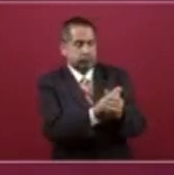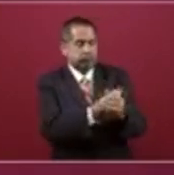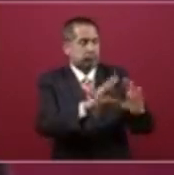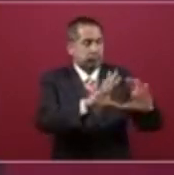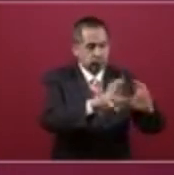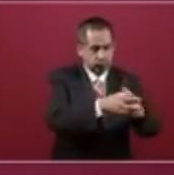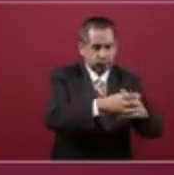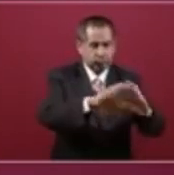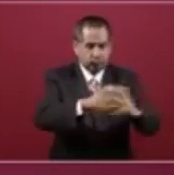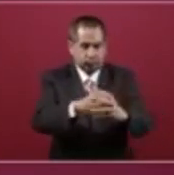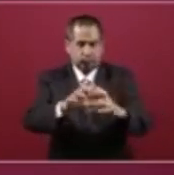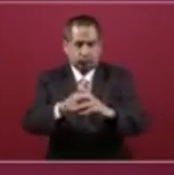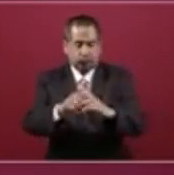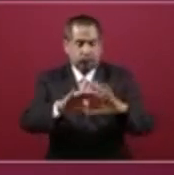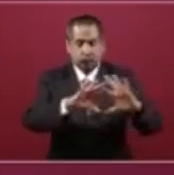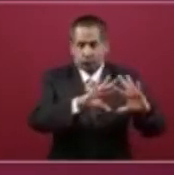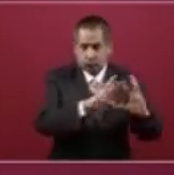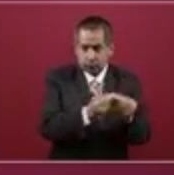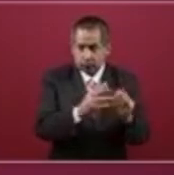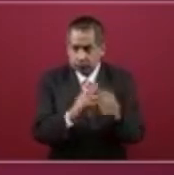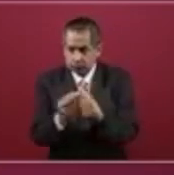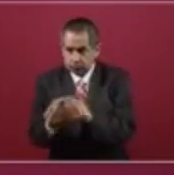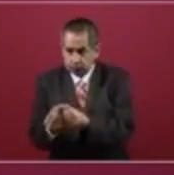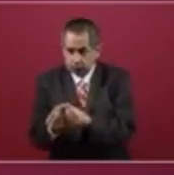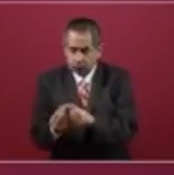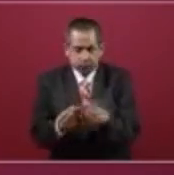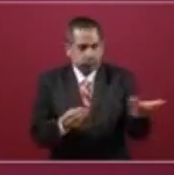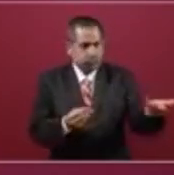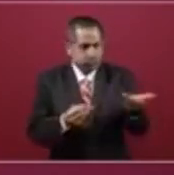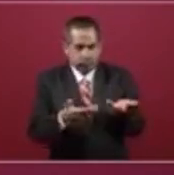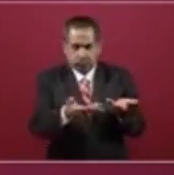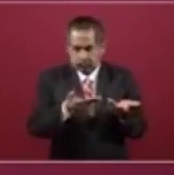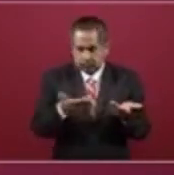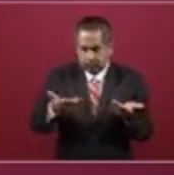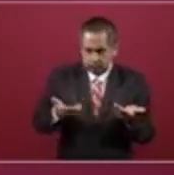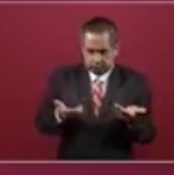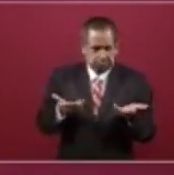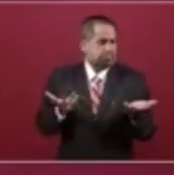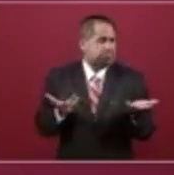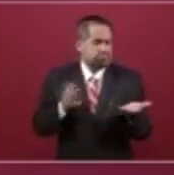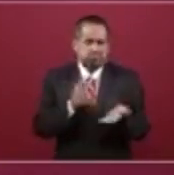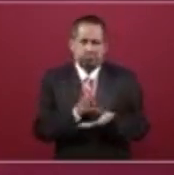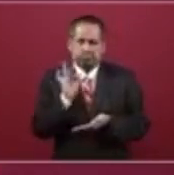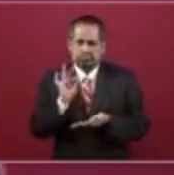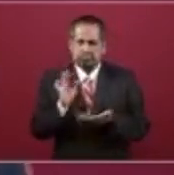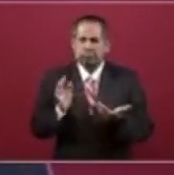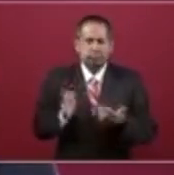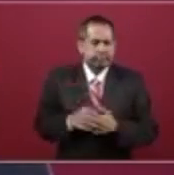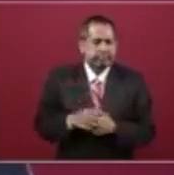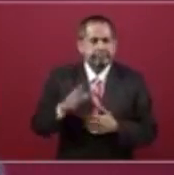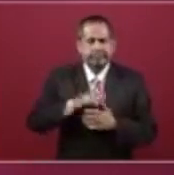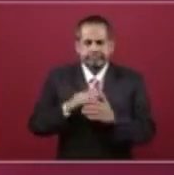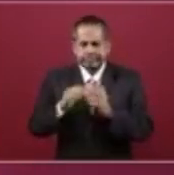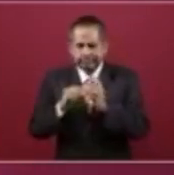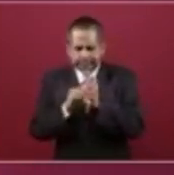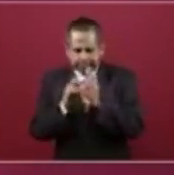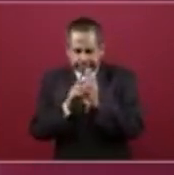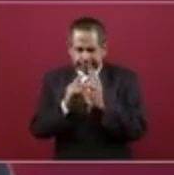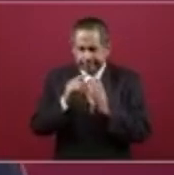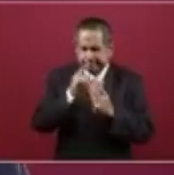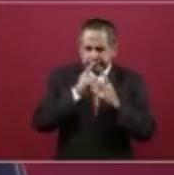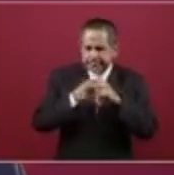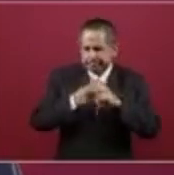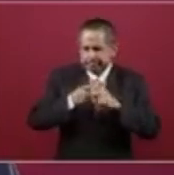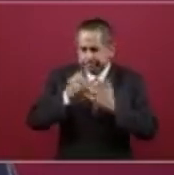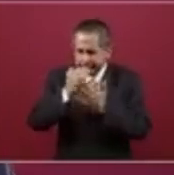y van haciendo sus propuestas. Hay un método electrónico, un mecanismo